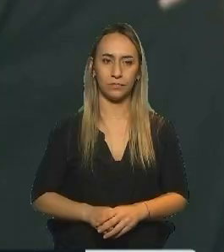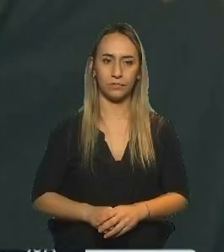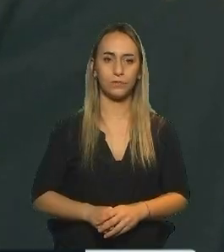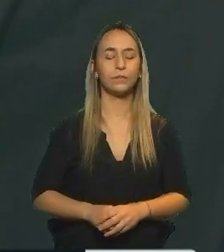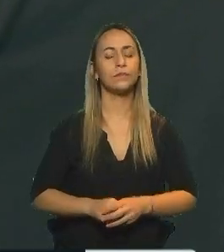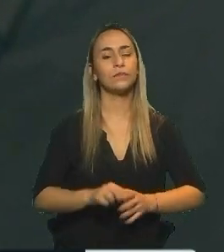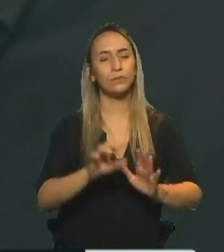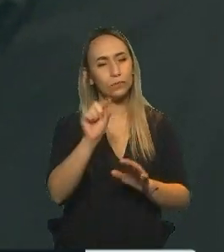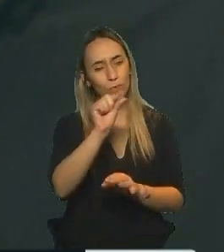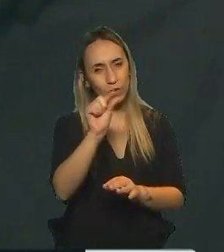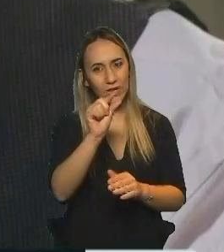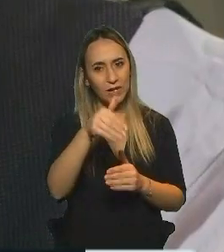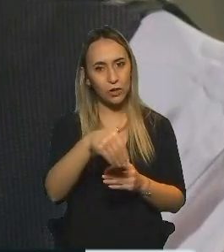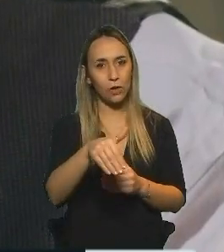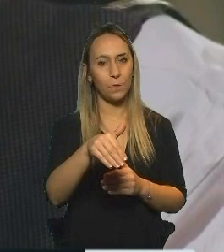trataremos por un rato